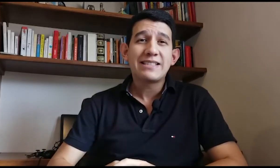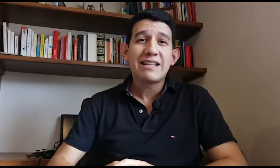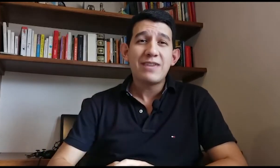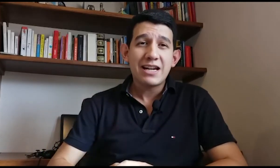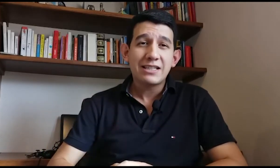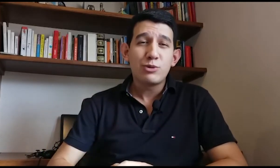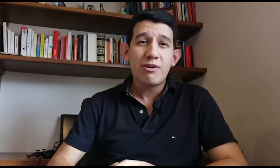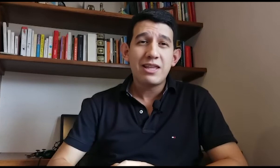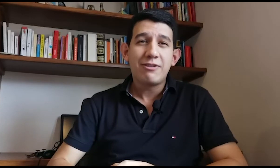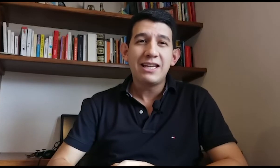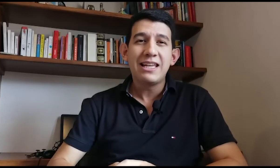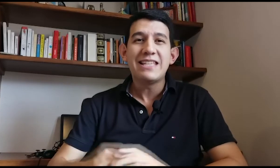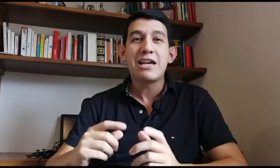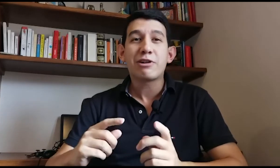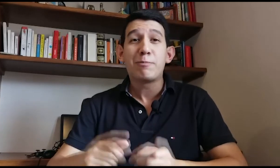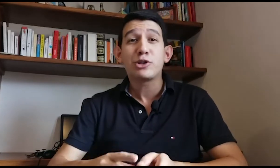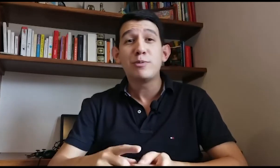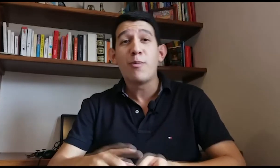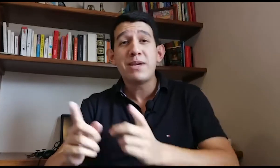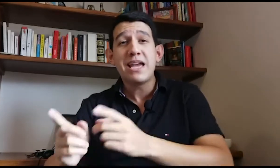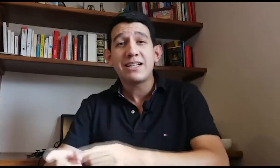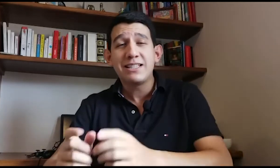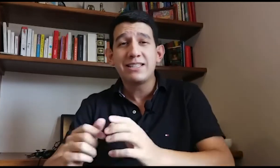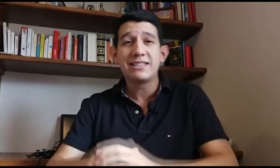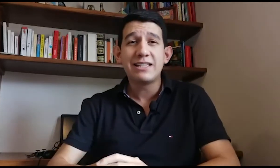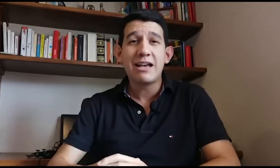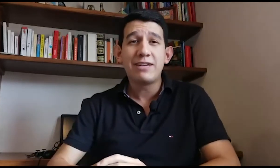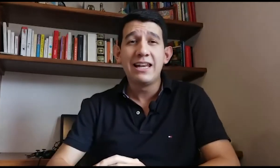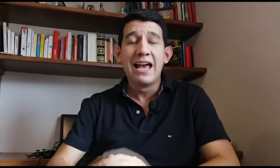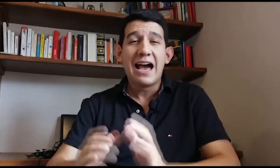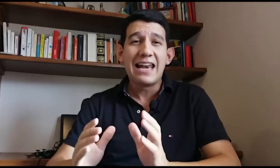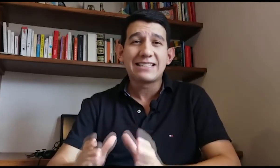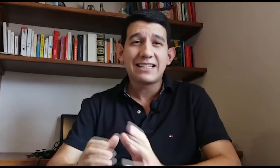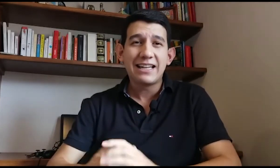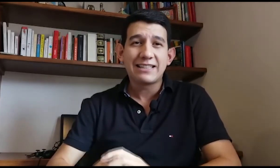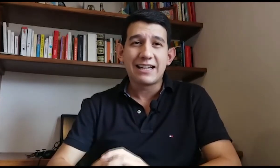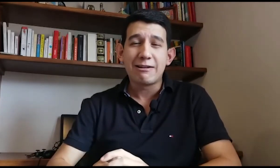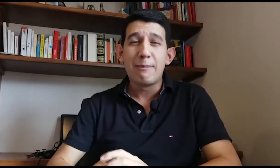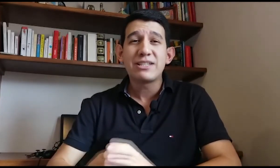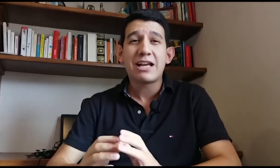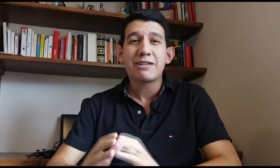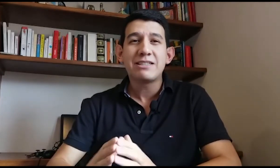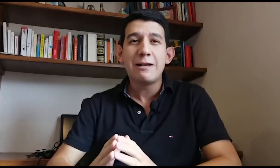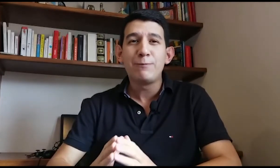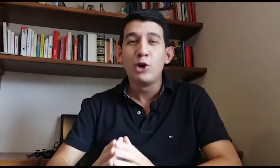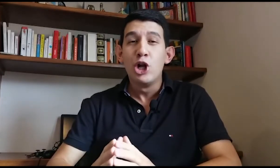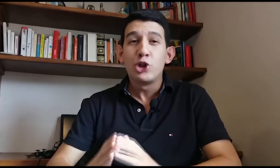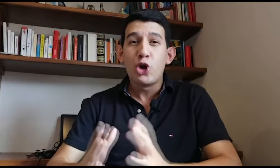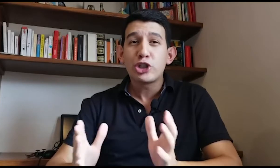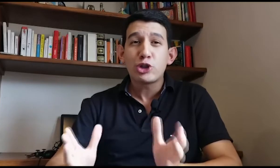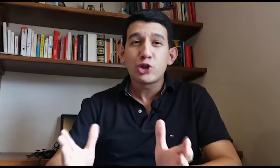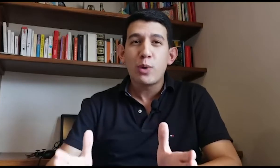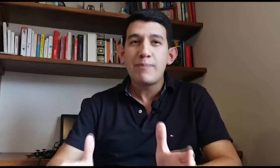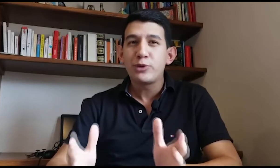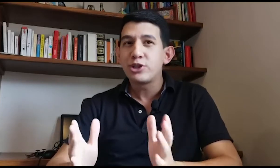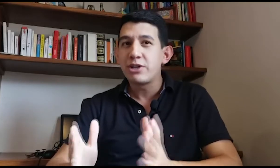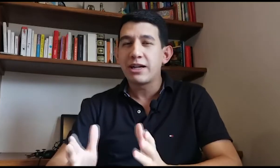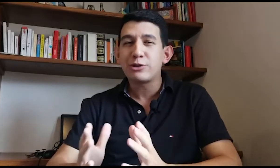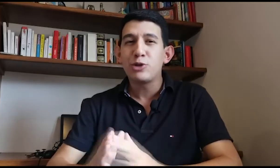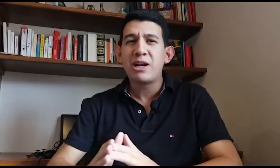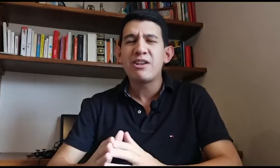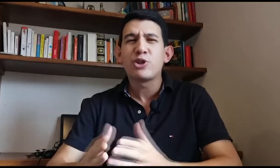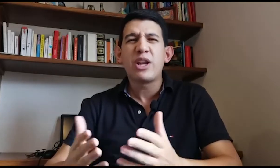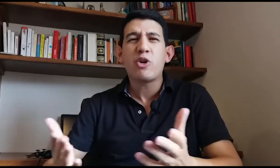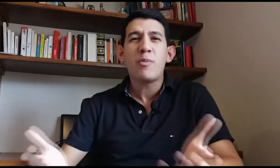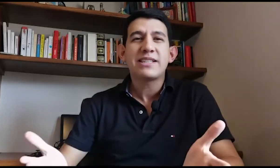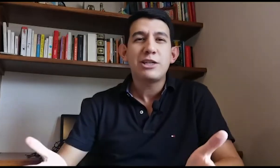abrió este viernes 9 de abril y cierra el próximo viernes 16 de abril a las 3 de la tarde. Vamos a estar recibiendo todos esos cuentos y